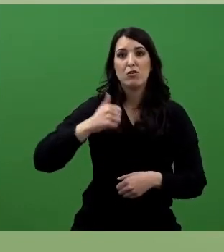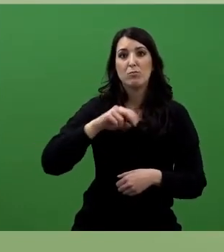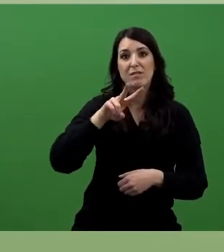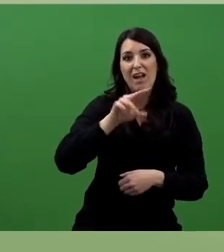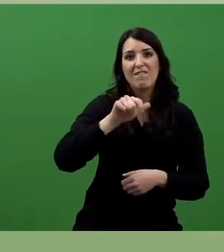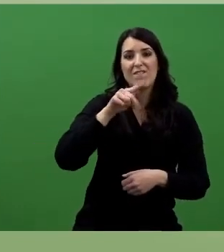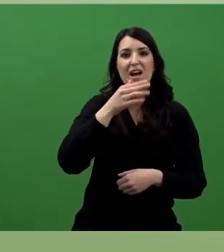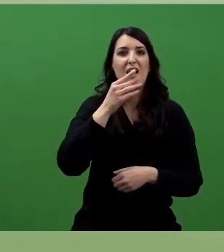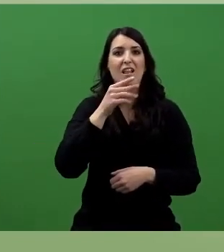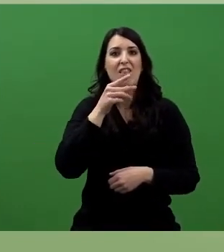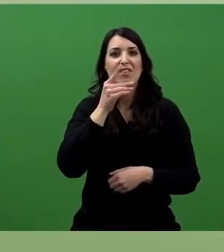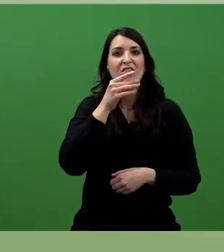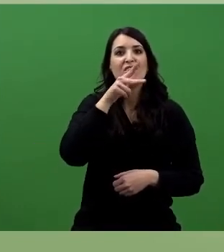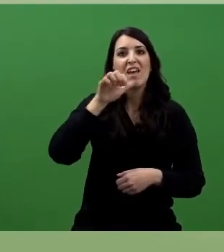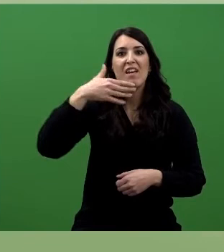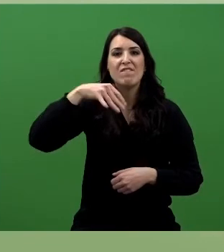CENAC, hay